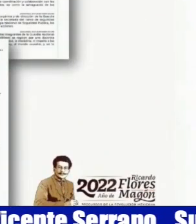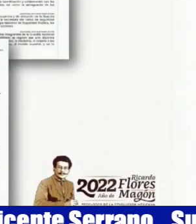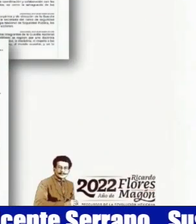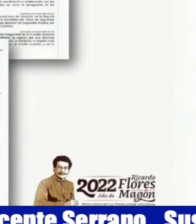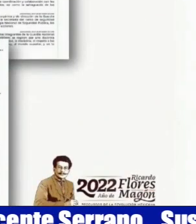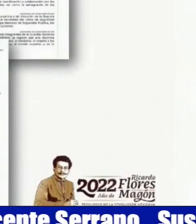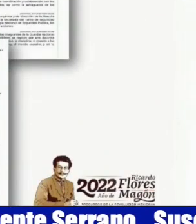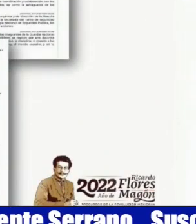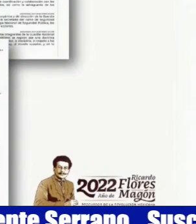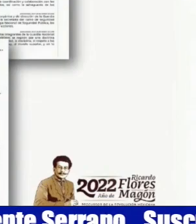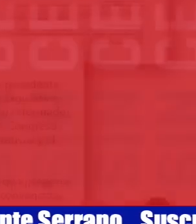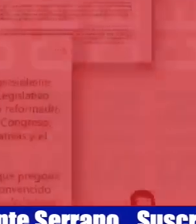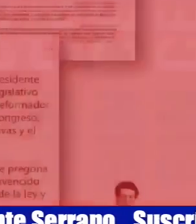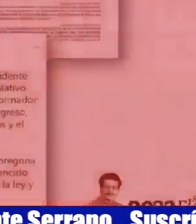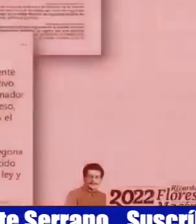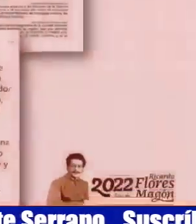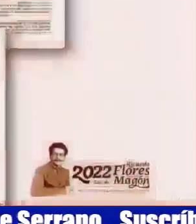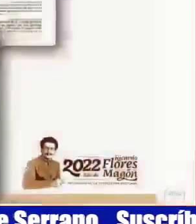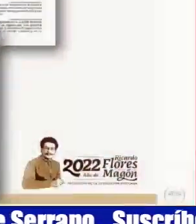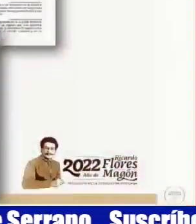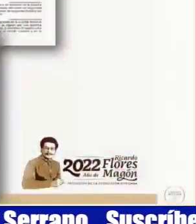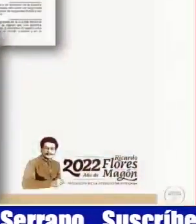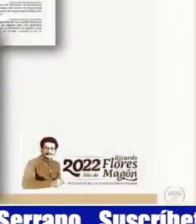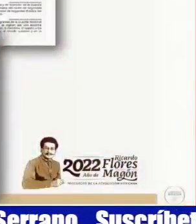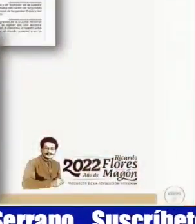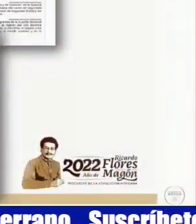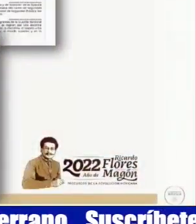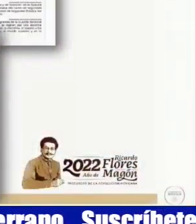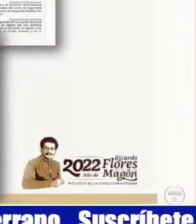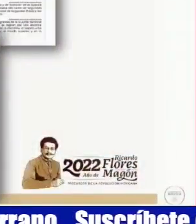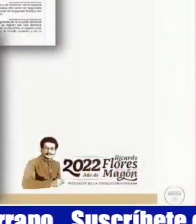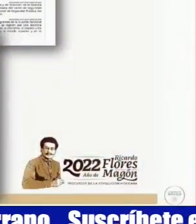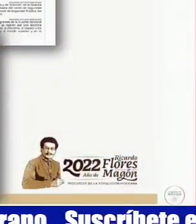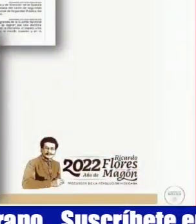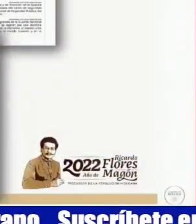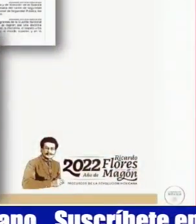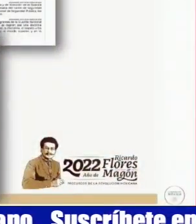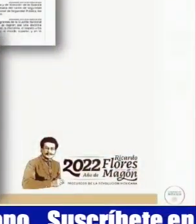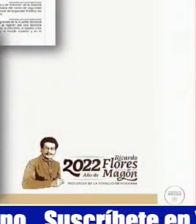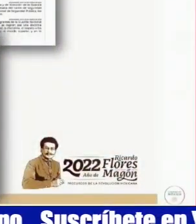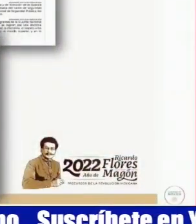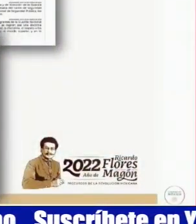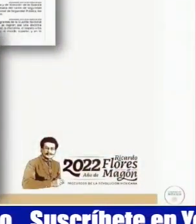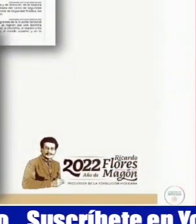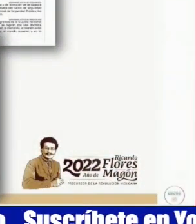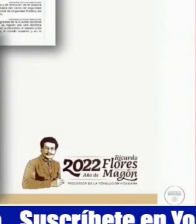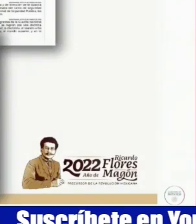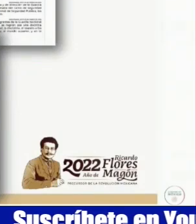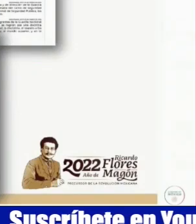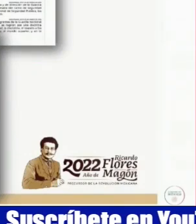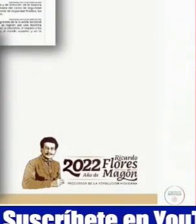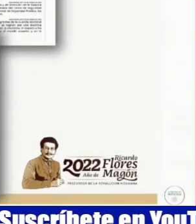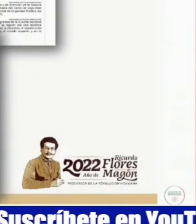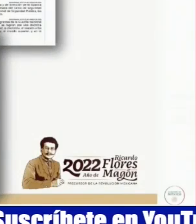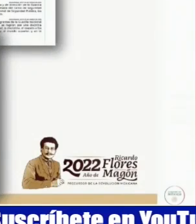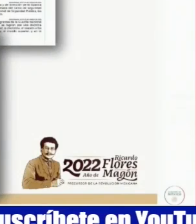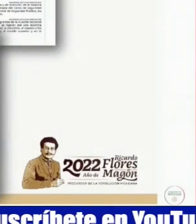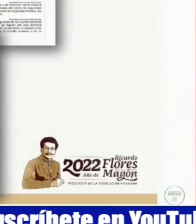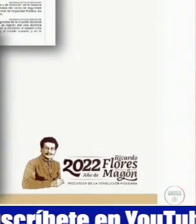Miren, Carlos Rodríguez dice: gobernar a decretazos. Todos ellos,